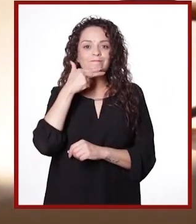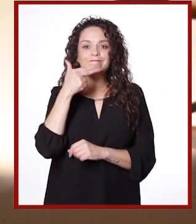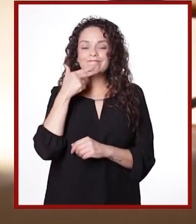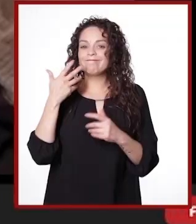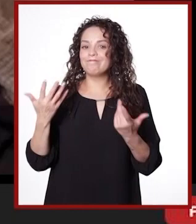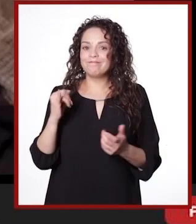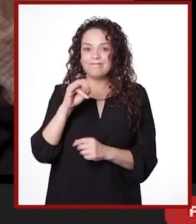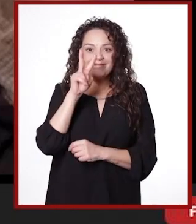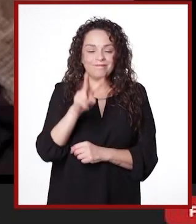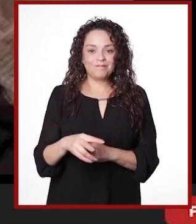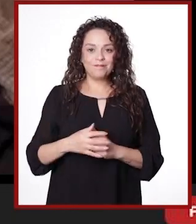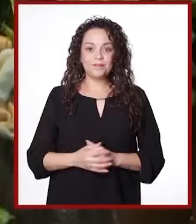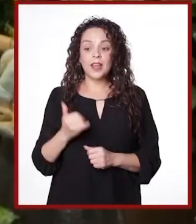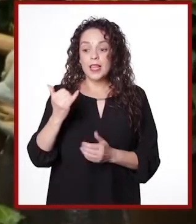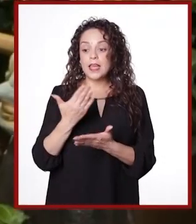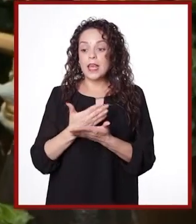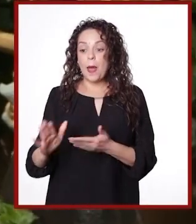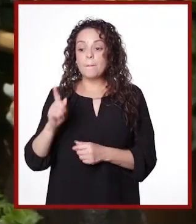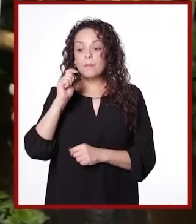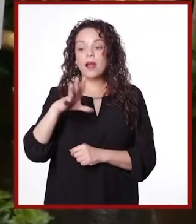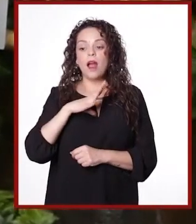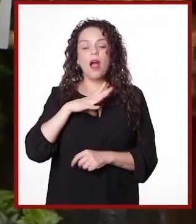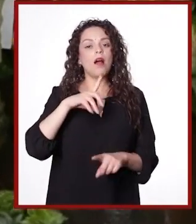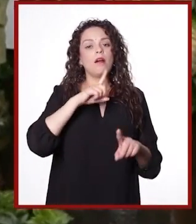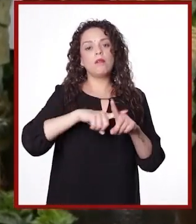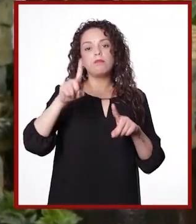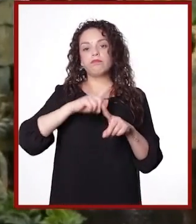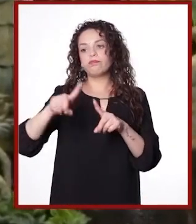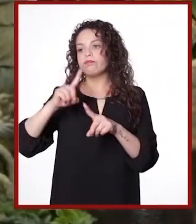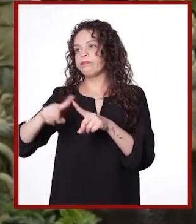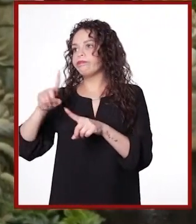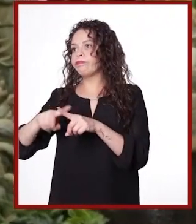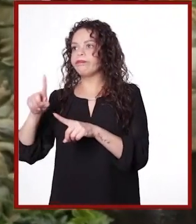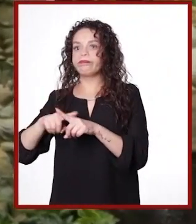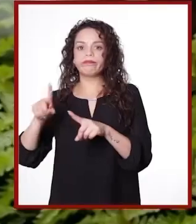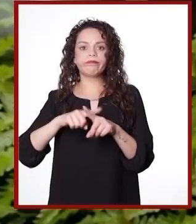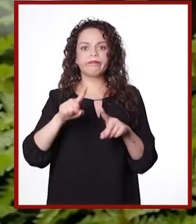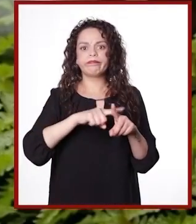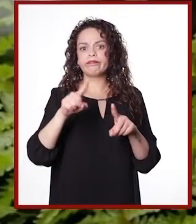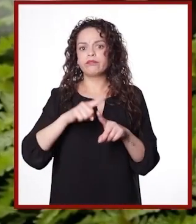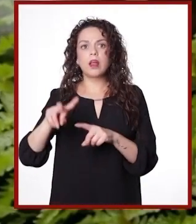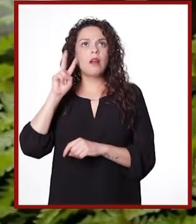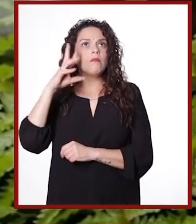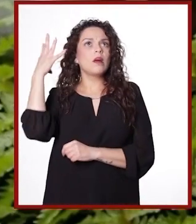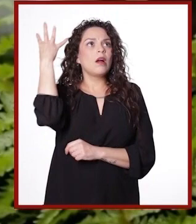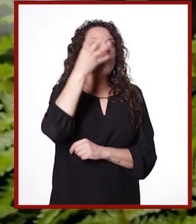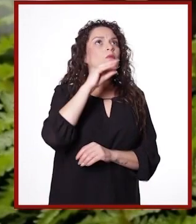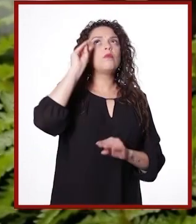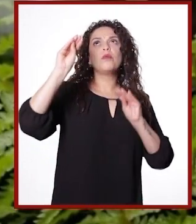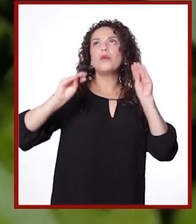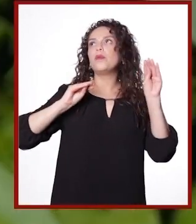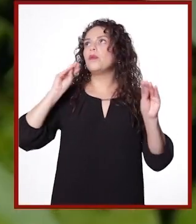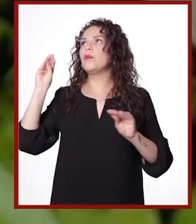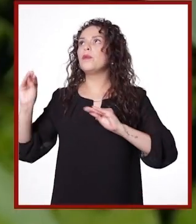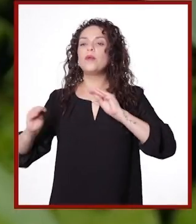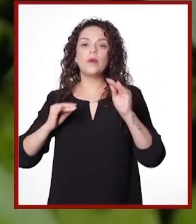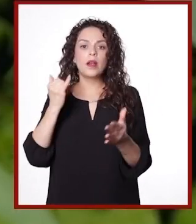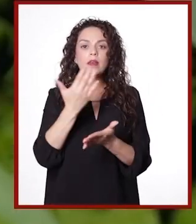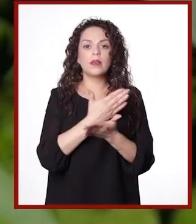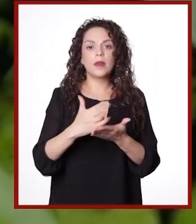aparte te agrega cuestiones de biodiversidad, de estéticas, y que